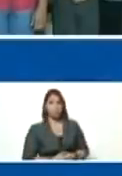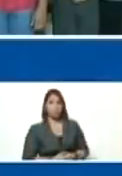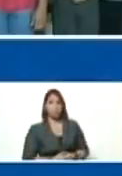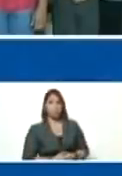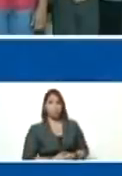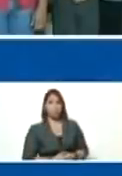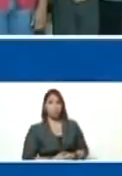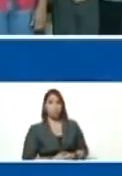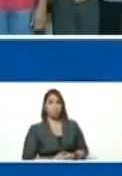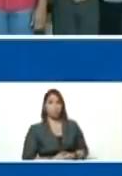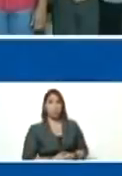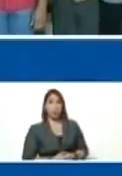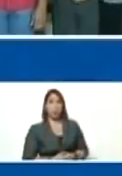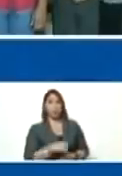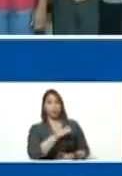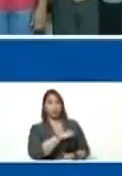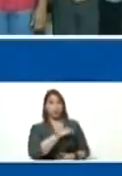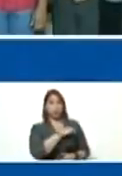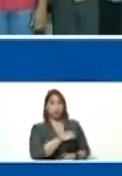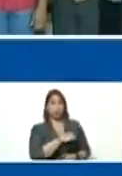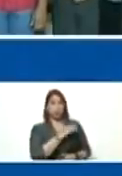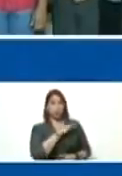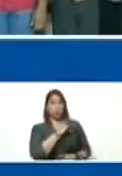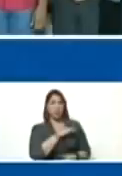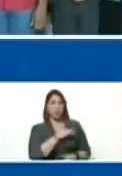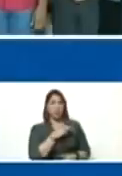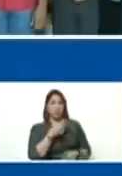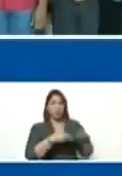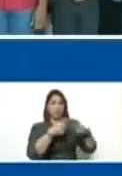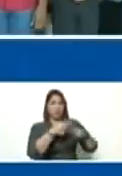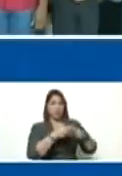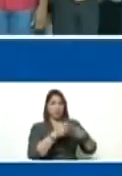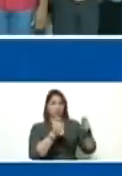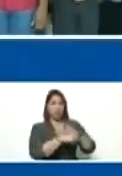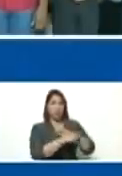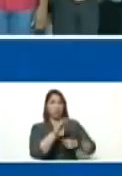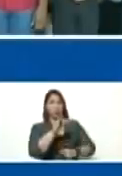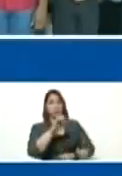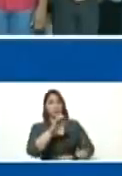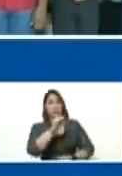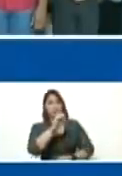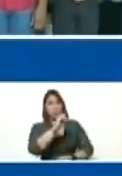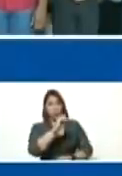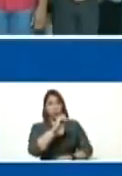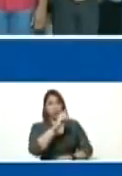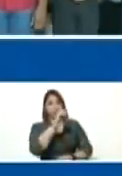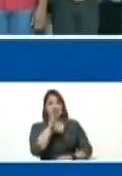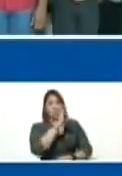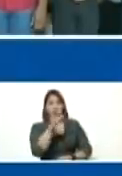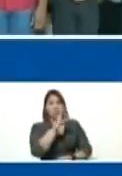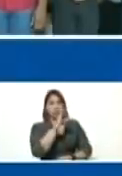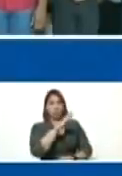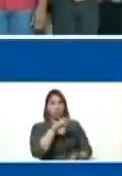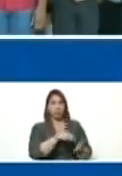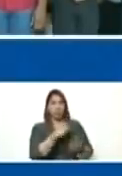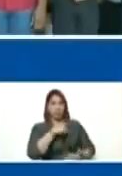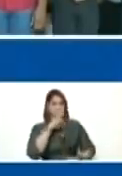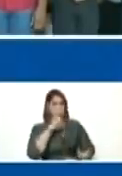La Corporación Socialista de Cemento decía ahorita que han sustituido el yeso 100% nacional, porque nos